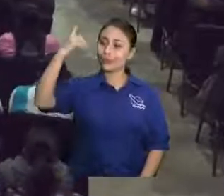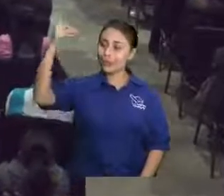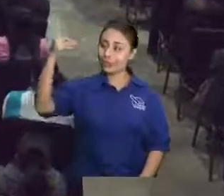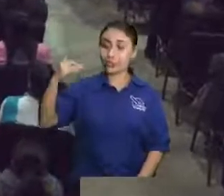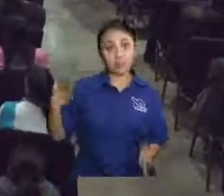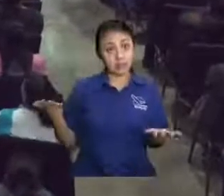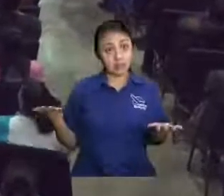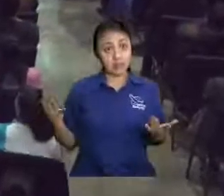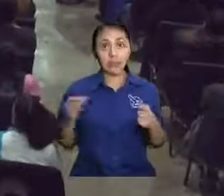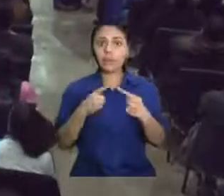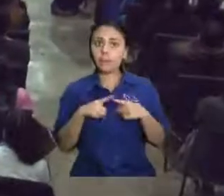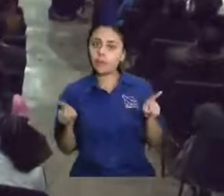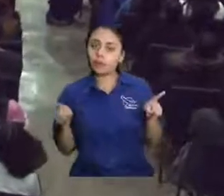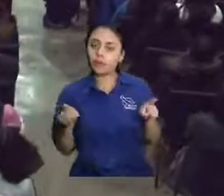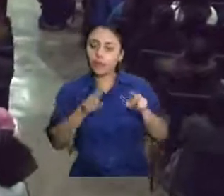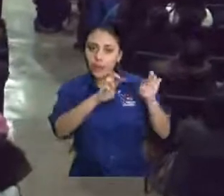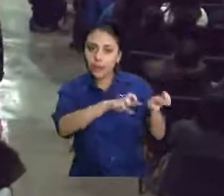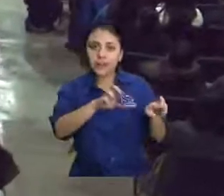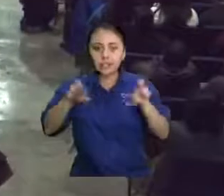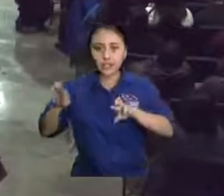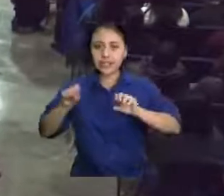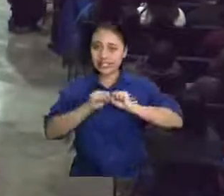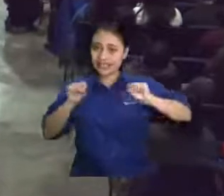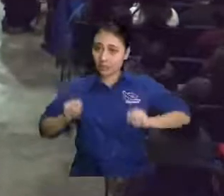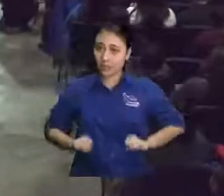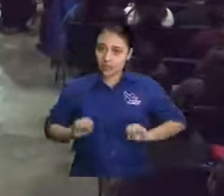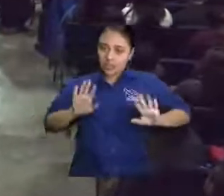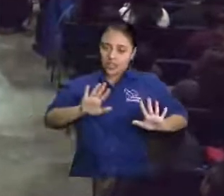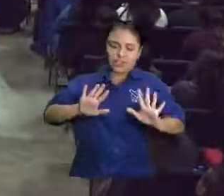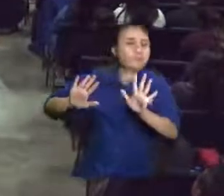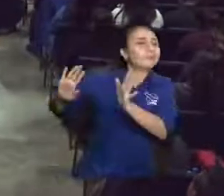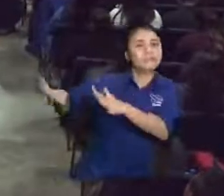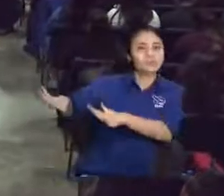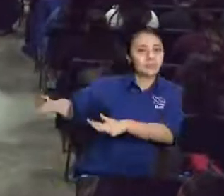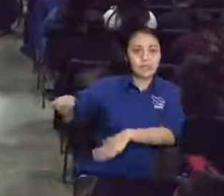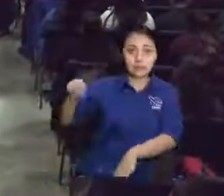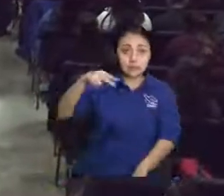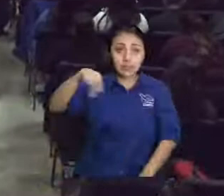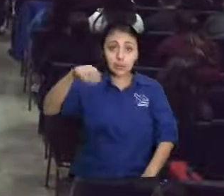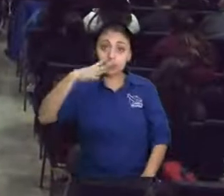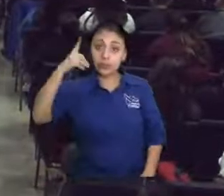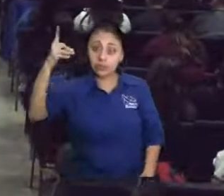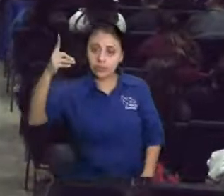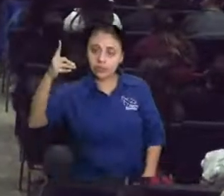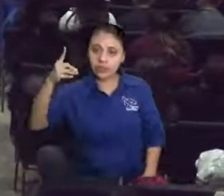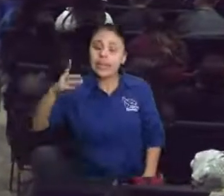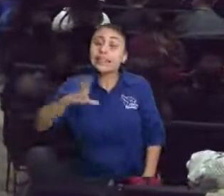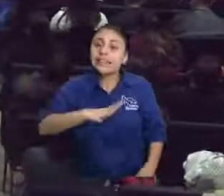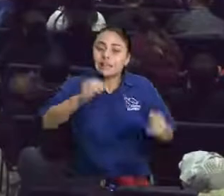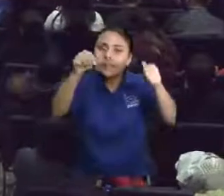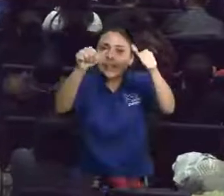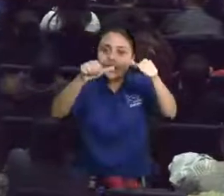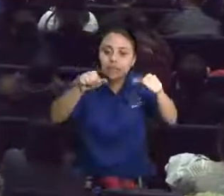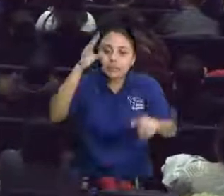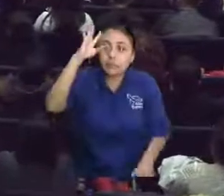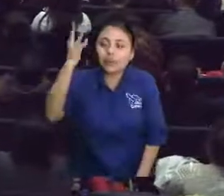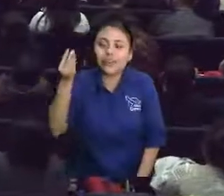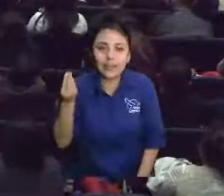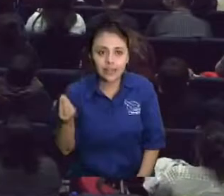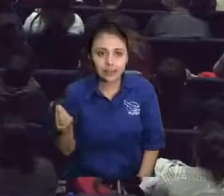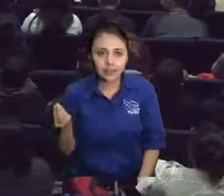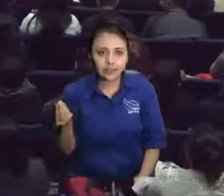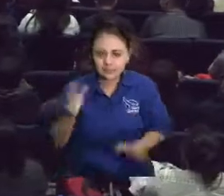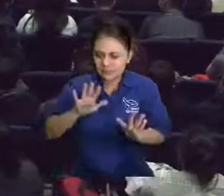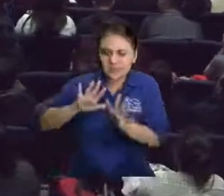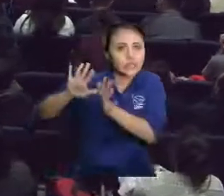Pero entonces hay sacerdotes que menosprecian. Entonces tenemos que averiguar por qué pueden menospreciar